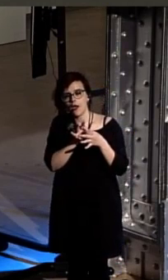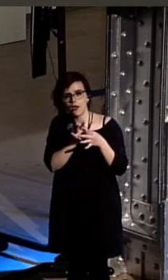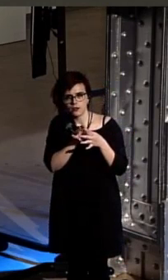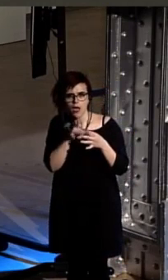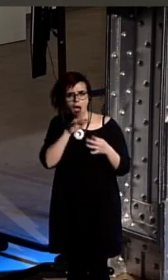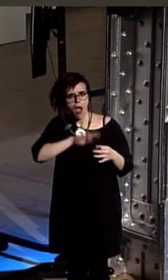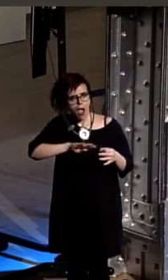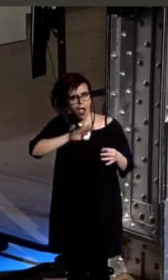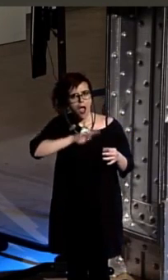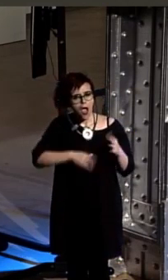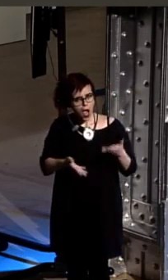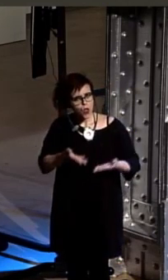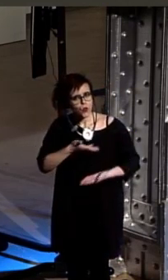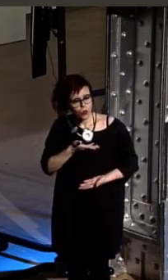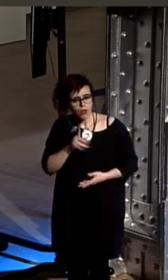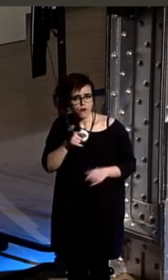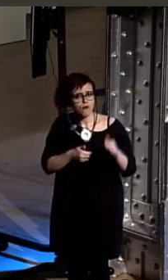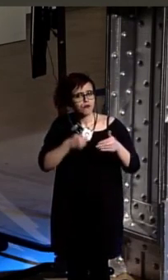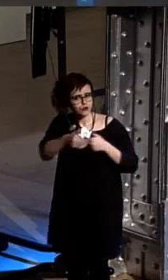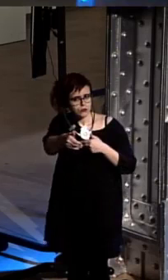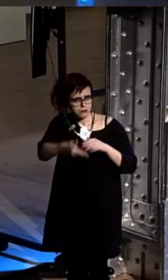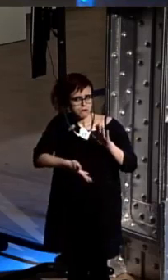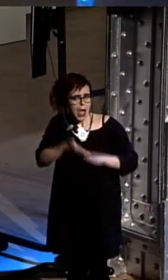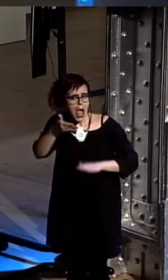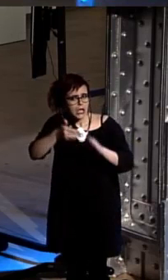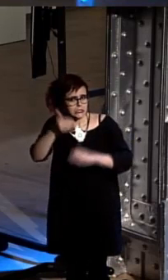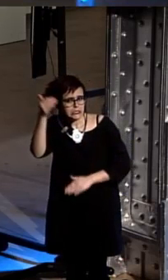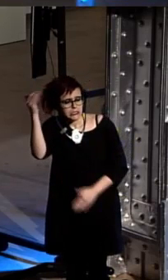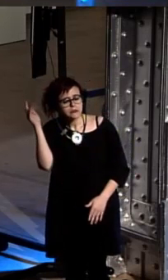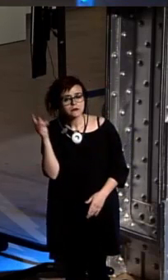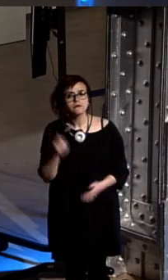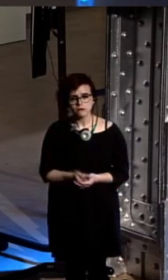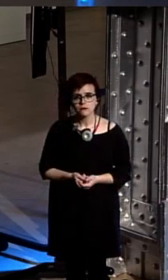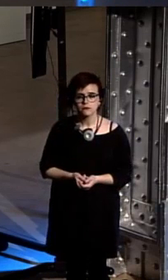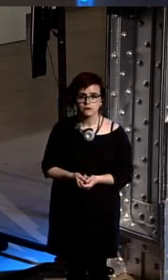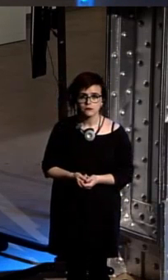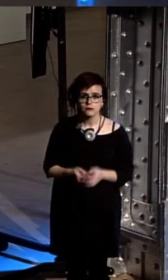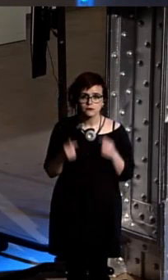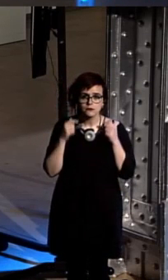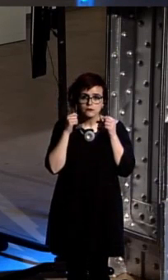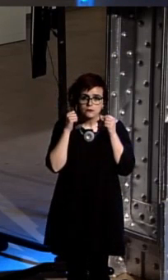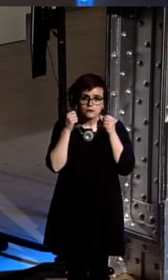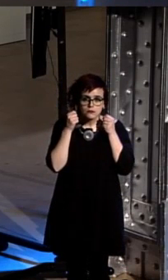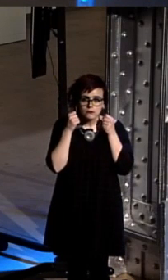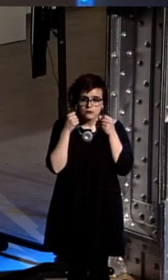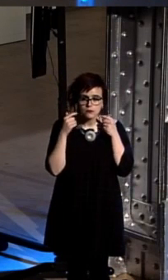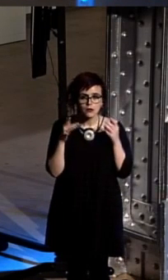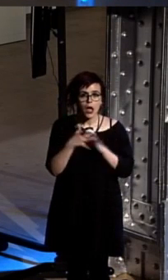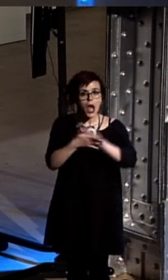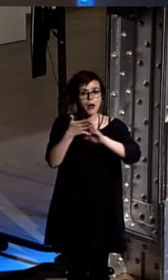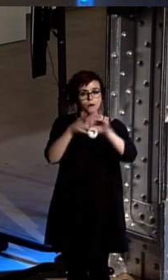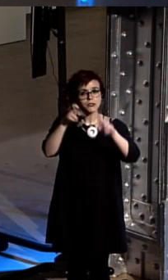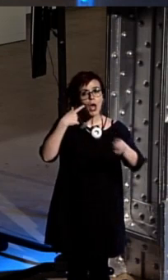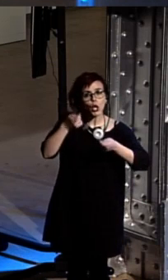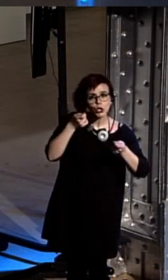está ayudando y nos va a ayudar muchísimo más en los próximos años. Estábamos hablando de control mental y